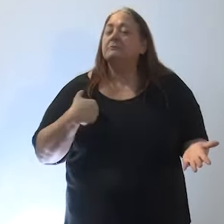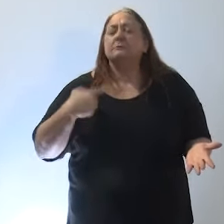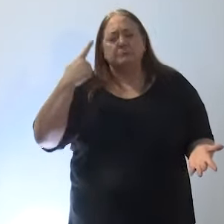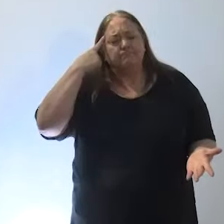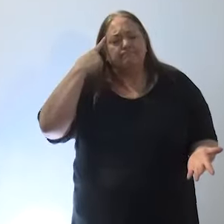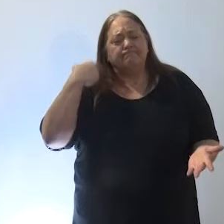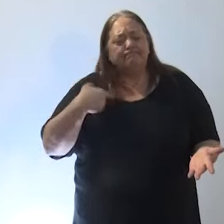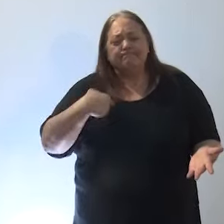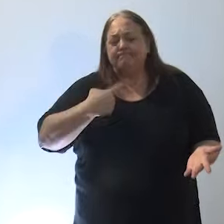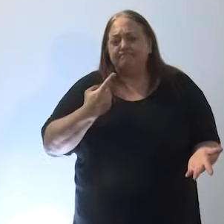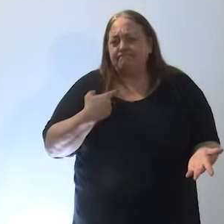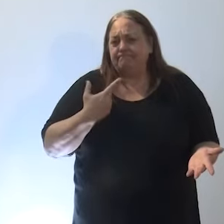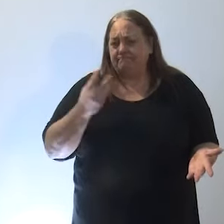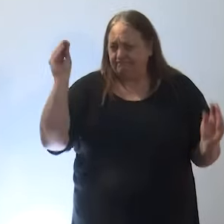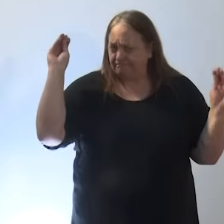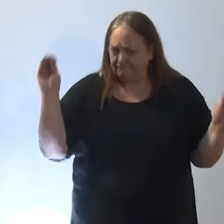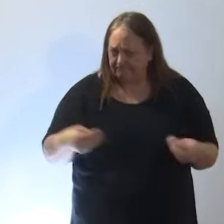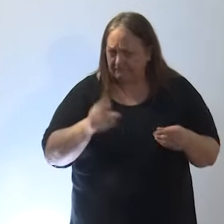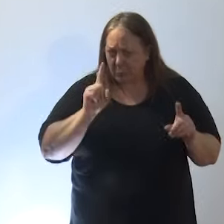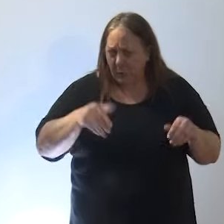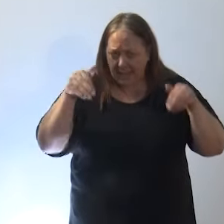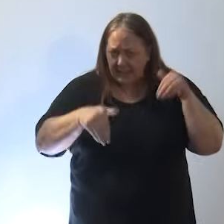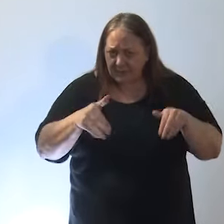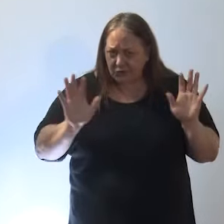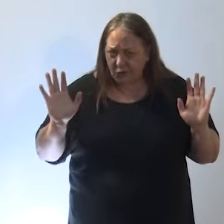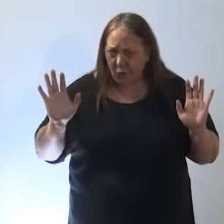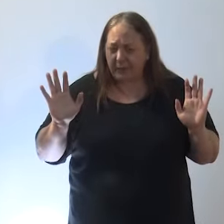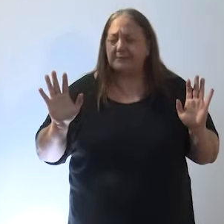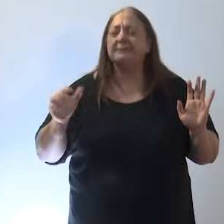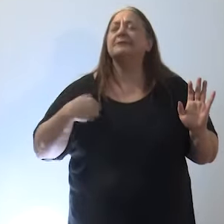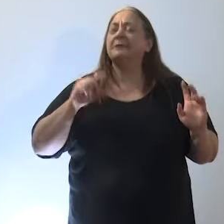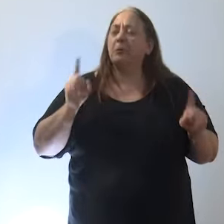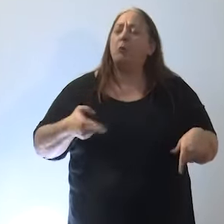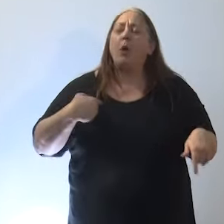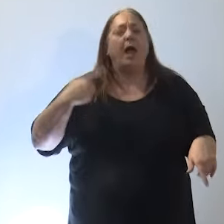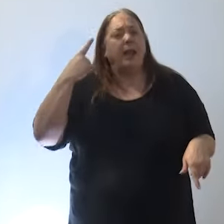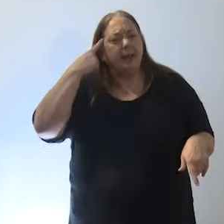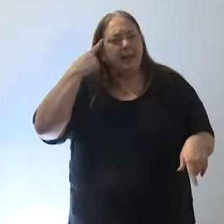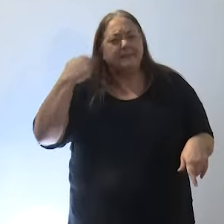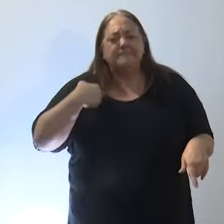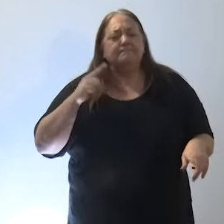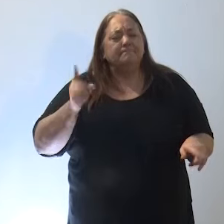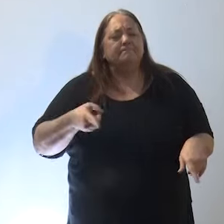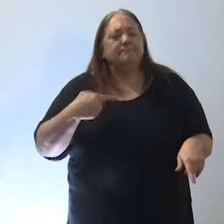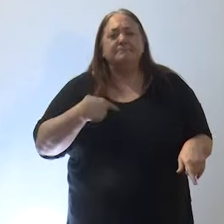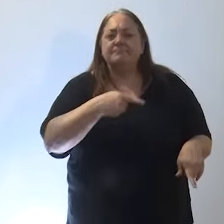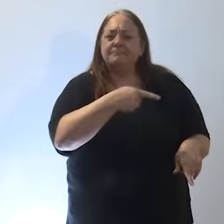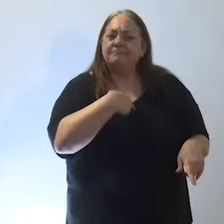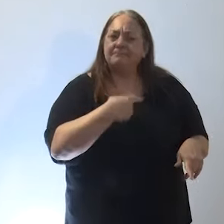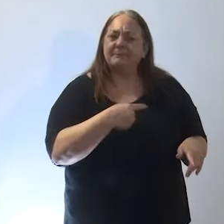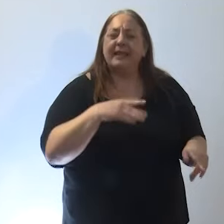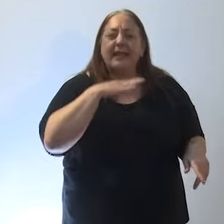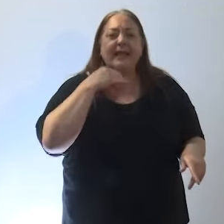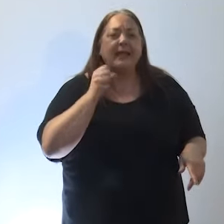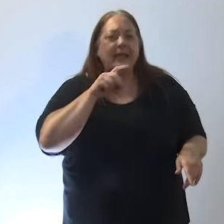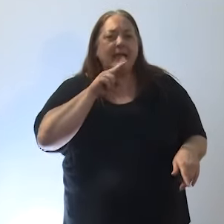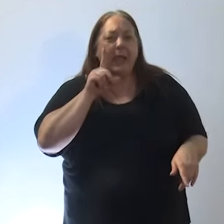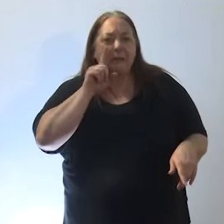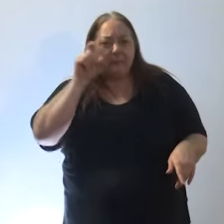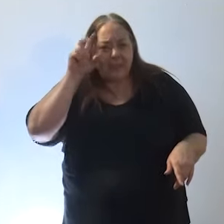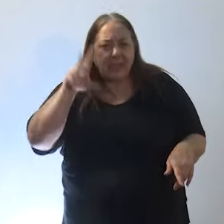derrotados en la elección general balot con mucho éxito Javier porque acá donde lo hiciste en la provincia de Buenos